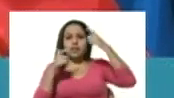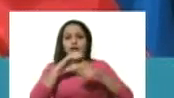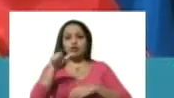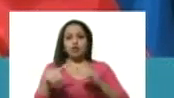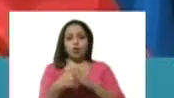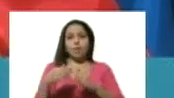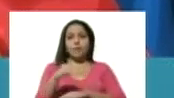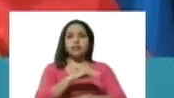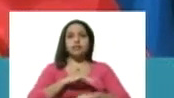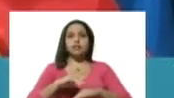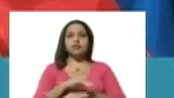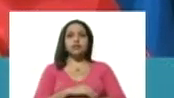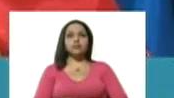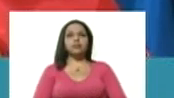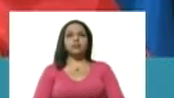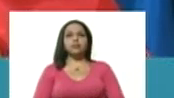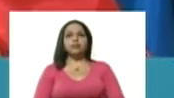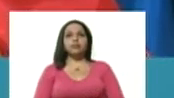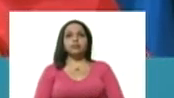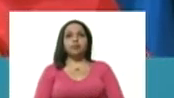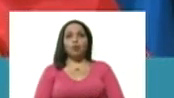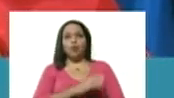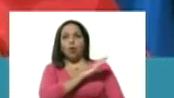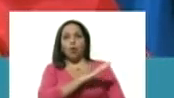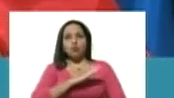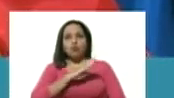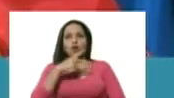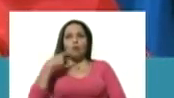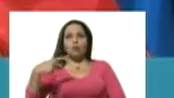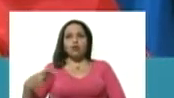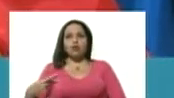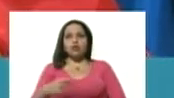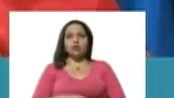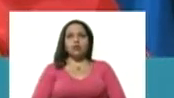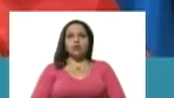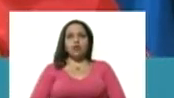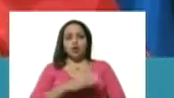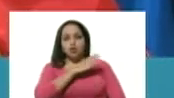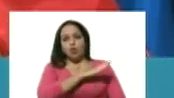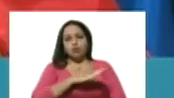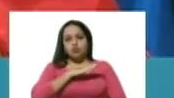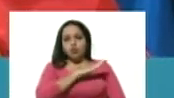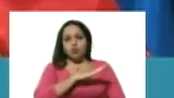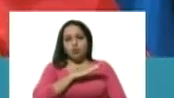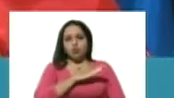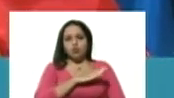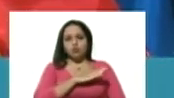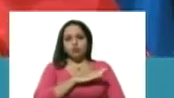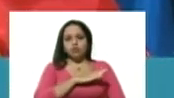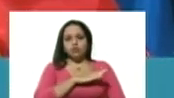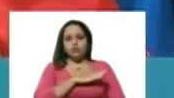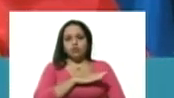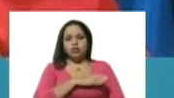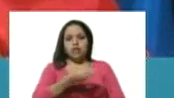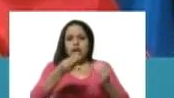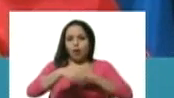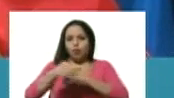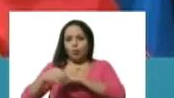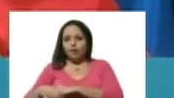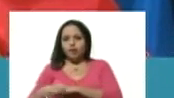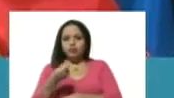ministras del Consejo Político y del Consejo de Complementación Económico del